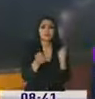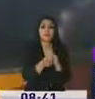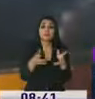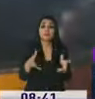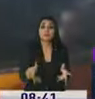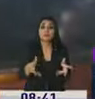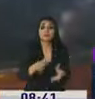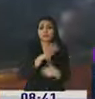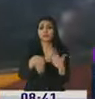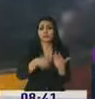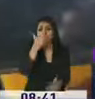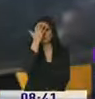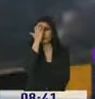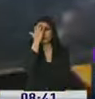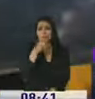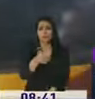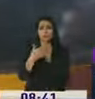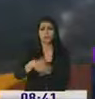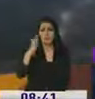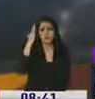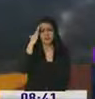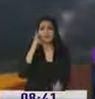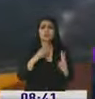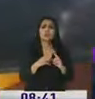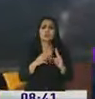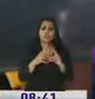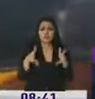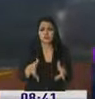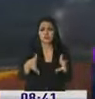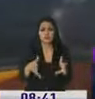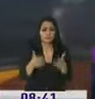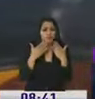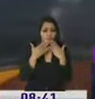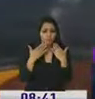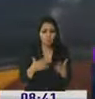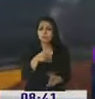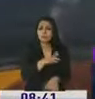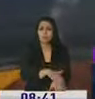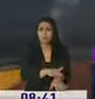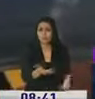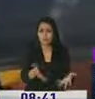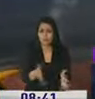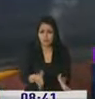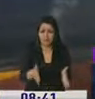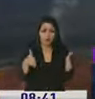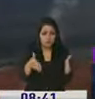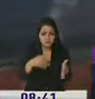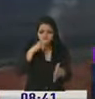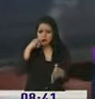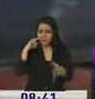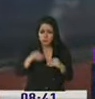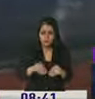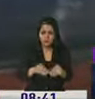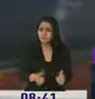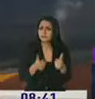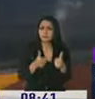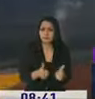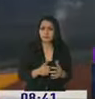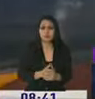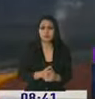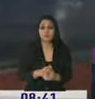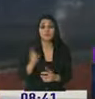preocupa mucho porque ya nosotros conocemos a nuestros profesores, son muy buenos profesores, nos los tienen muy bien entrenados a nuestros hijos solo